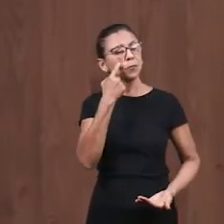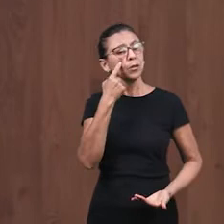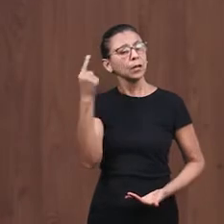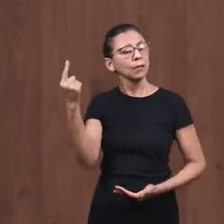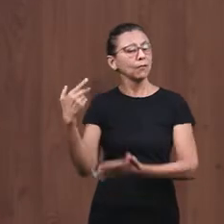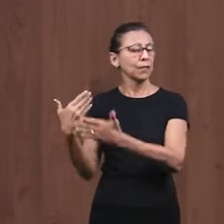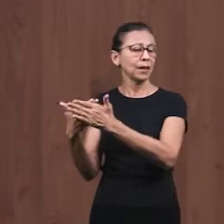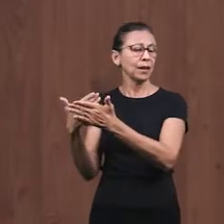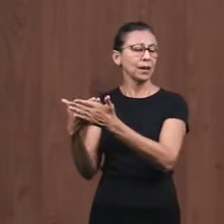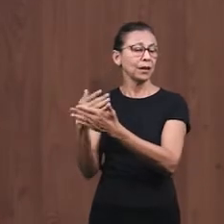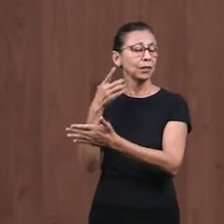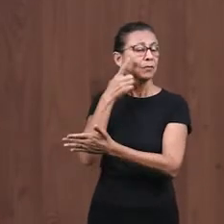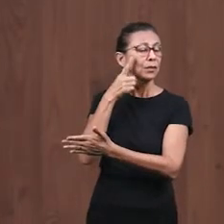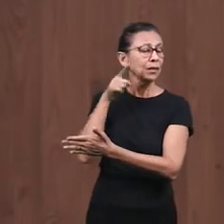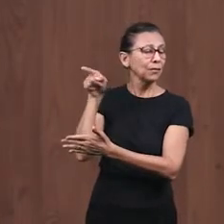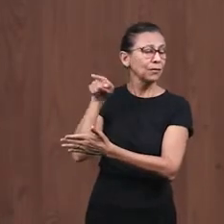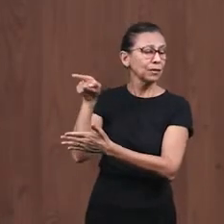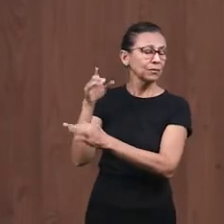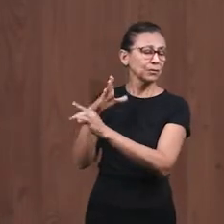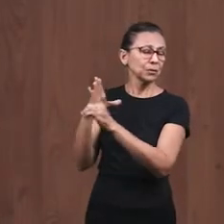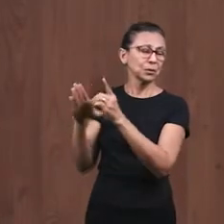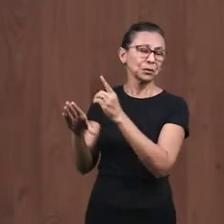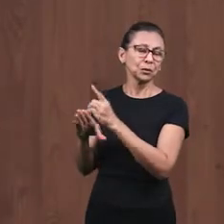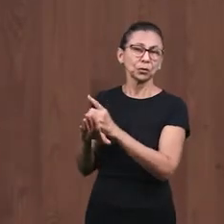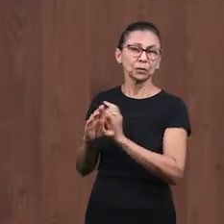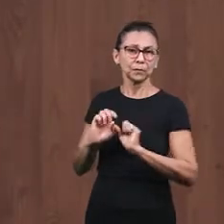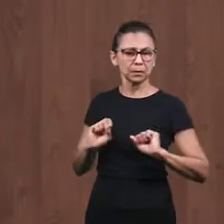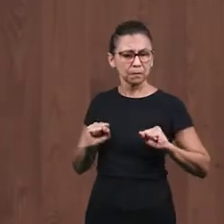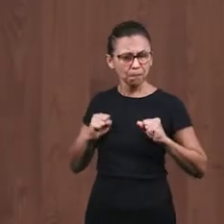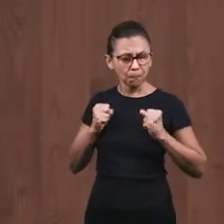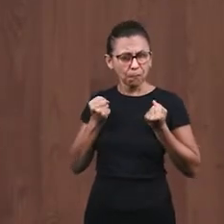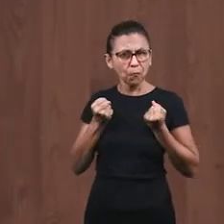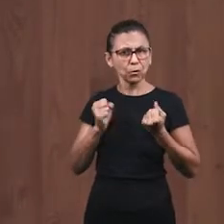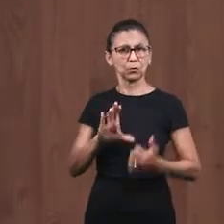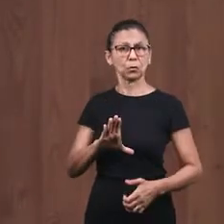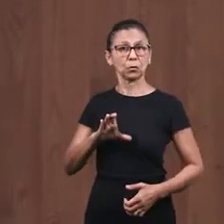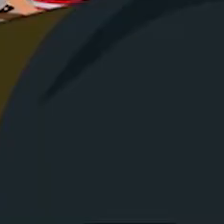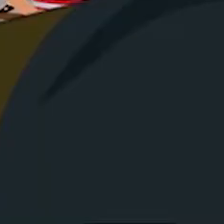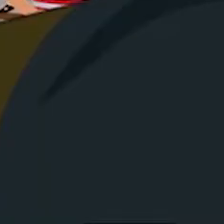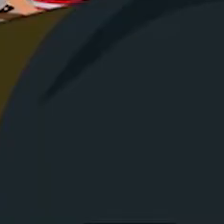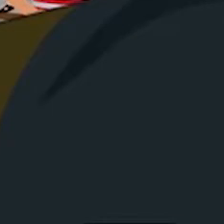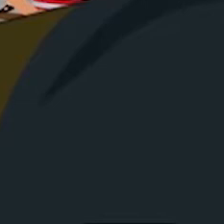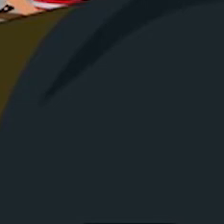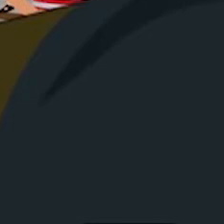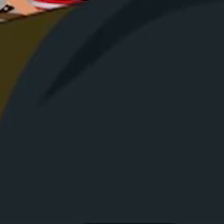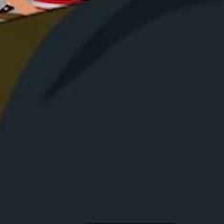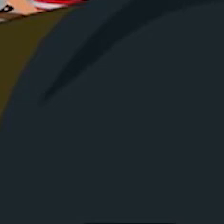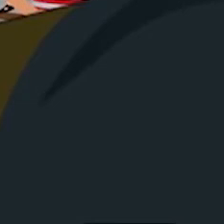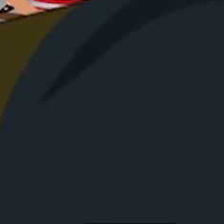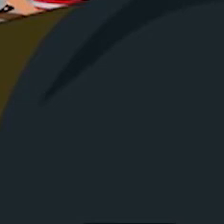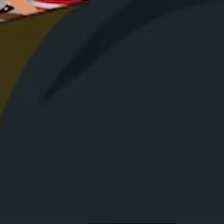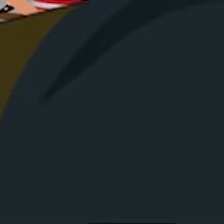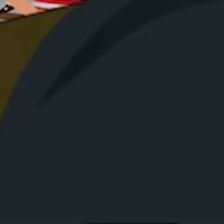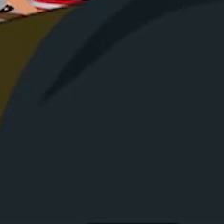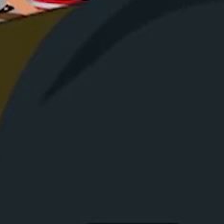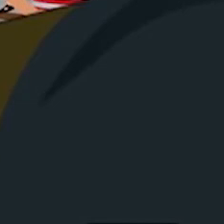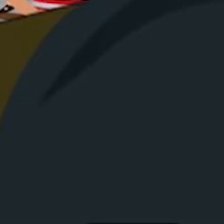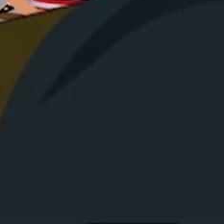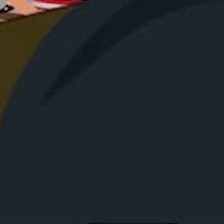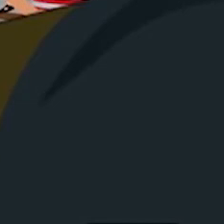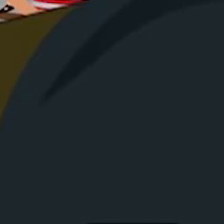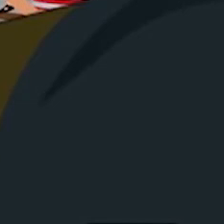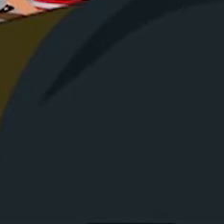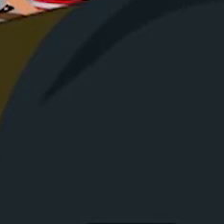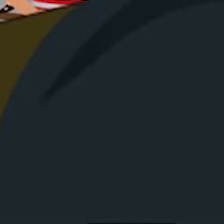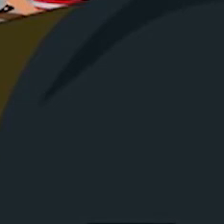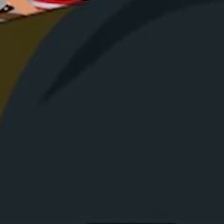iglesia. Esfuércense para asistir a una clase, un culto. Es necesario que te esfuerces en permanecer en la